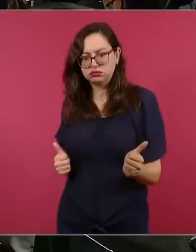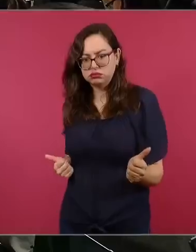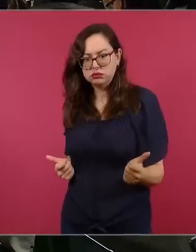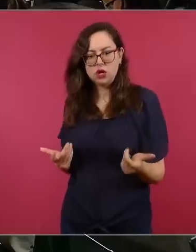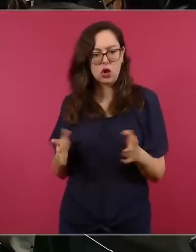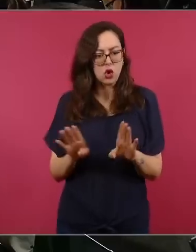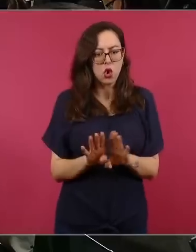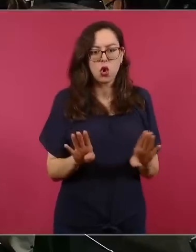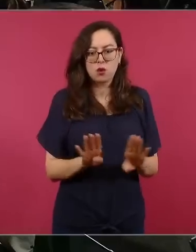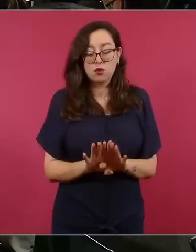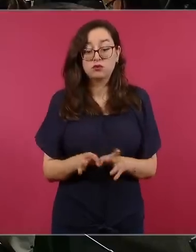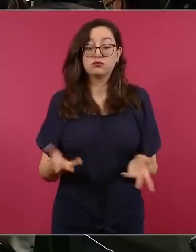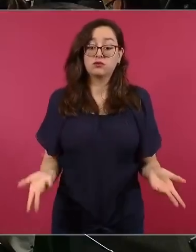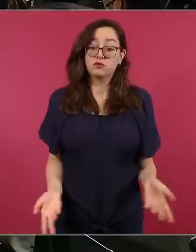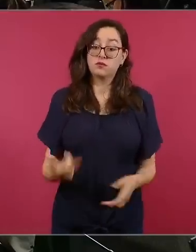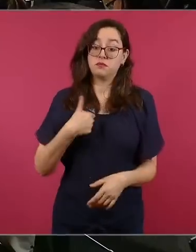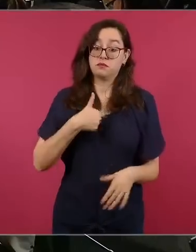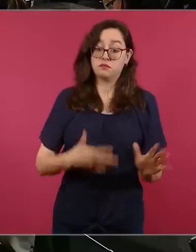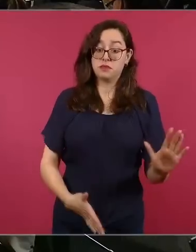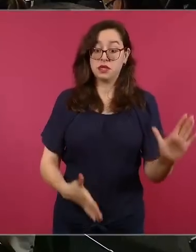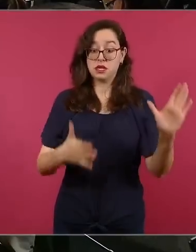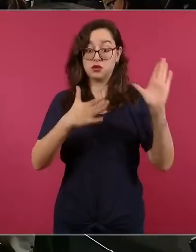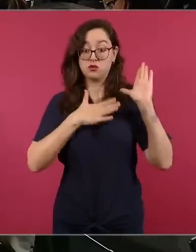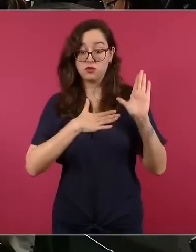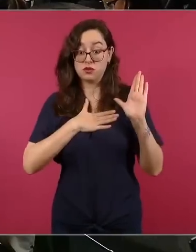de dejar funcionando